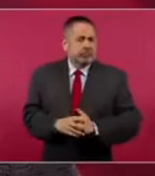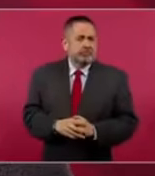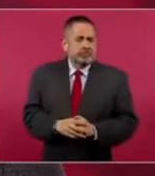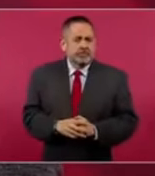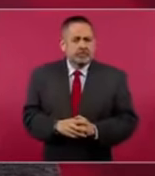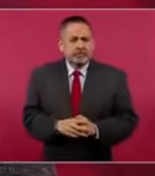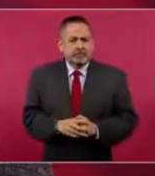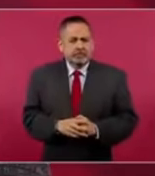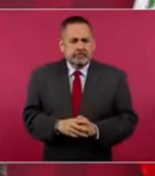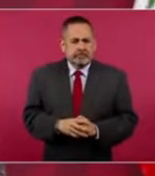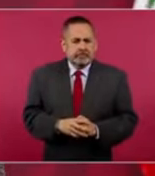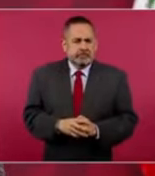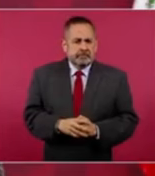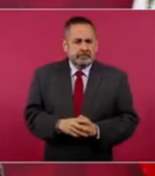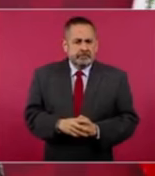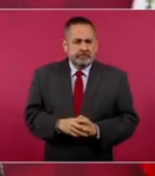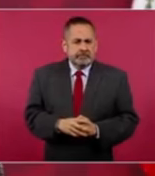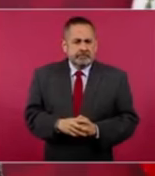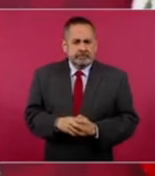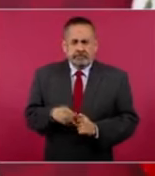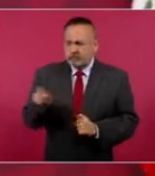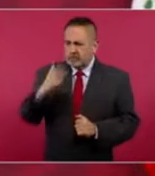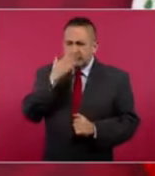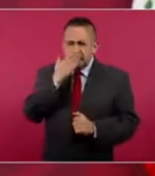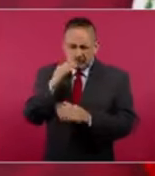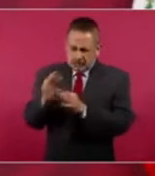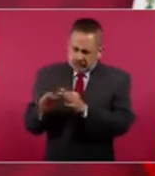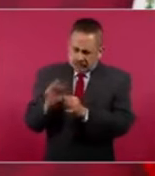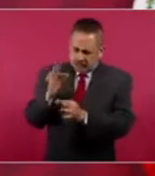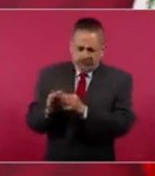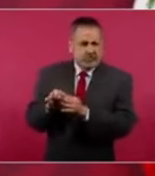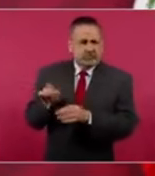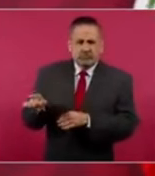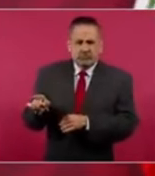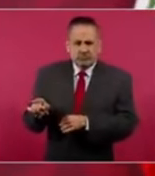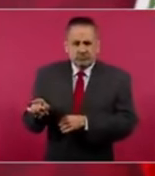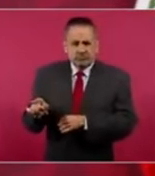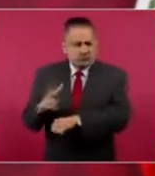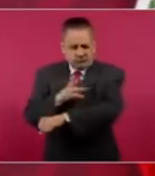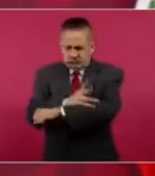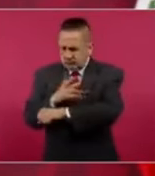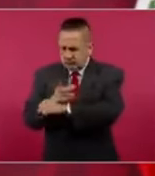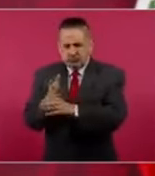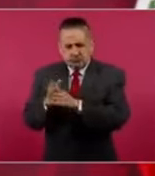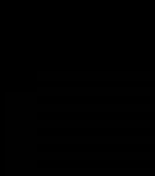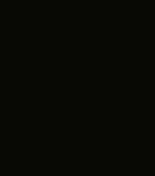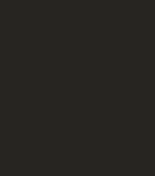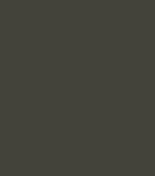ha tenido una actitud consecuente.